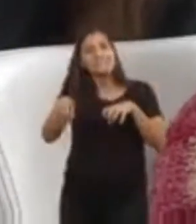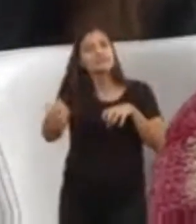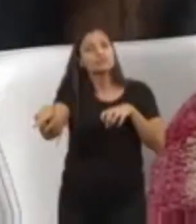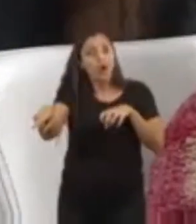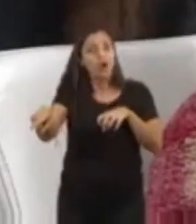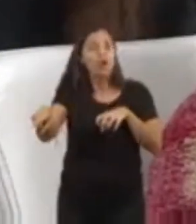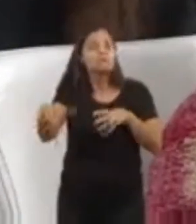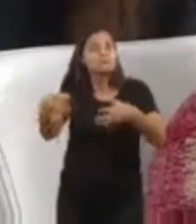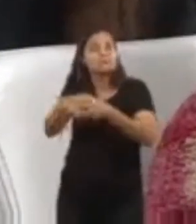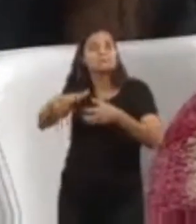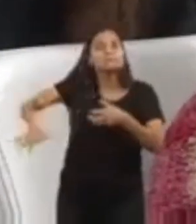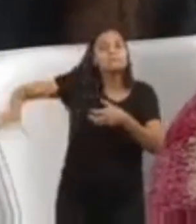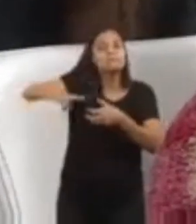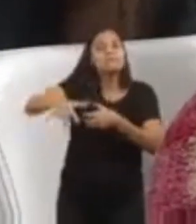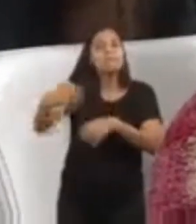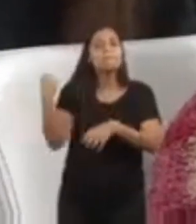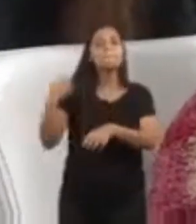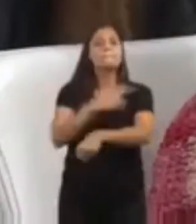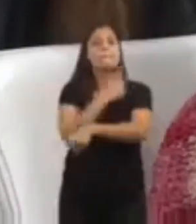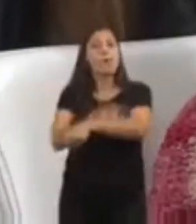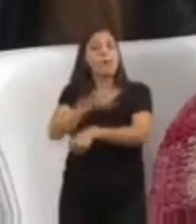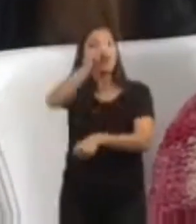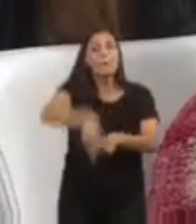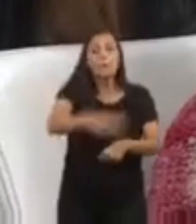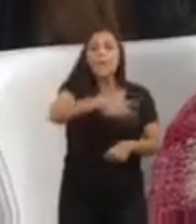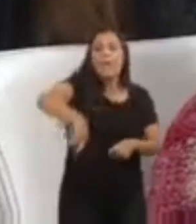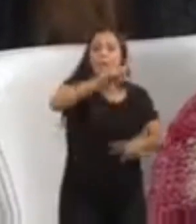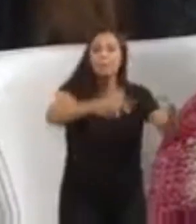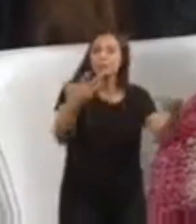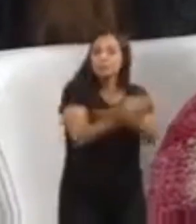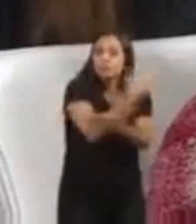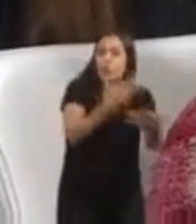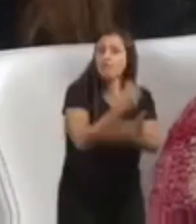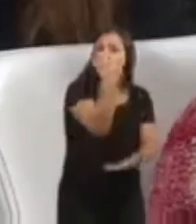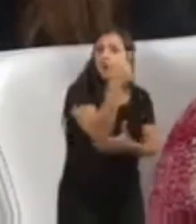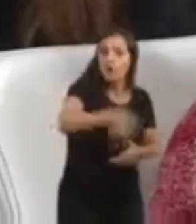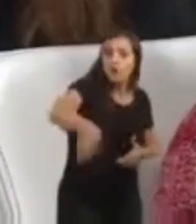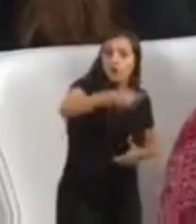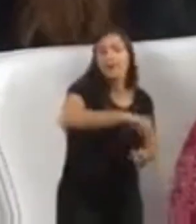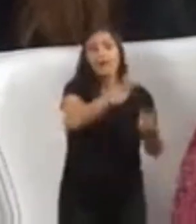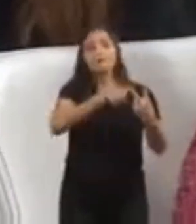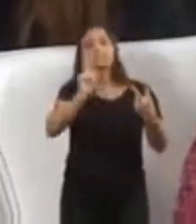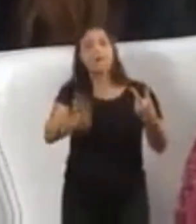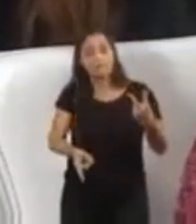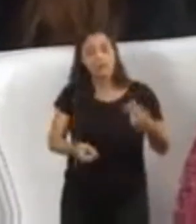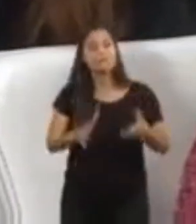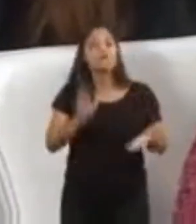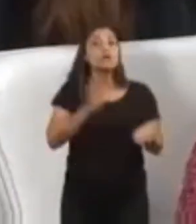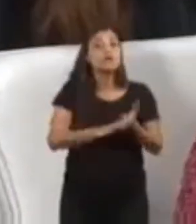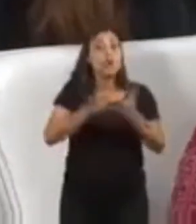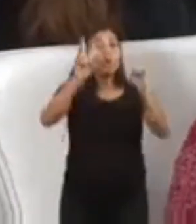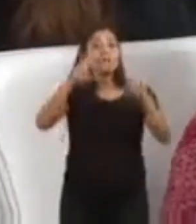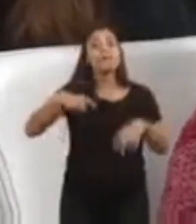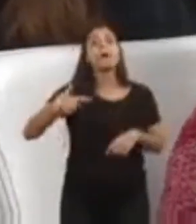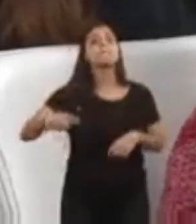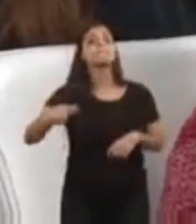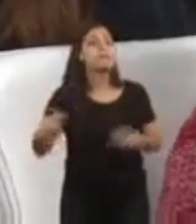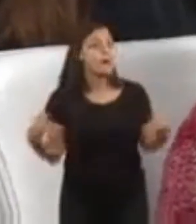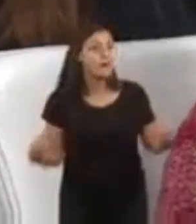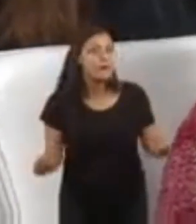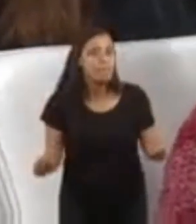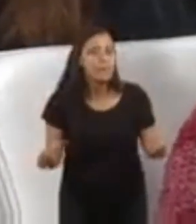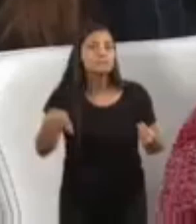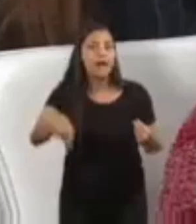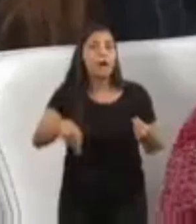y monopólico no va a afectar de la misma manera al bolsillo de los argentinos y por otro lado acerca de las prepagas qué va a pasar